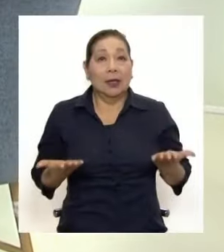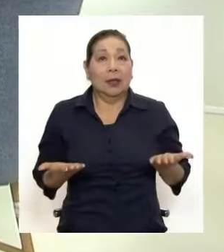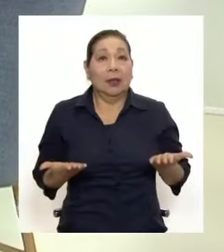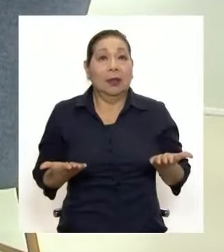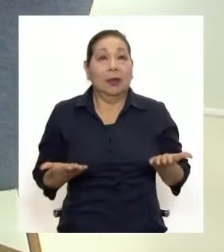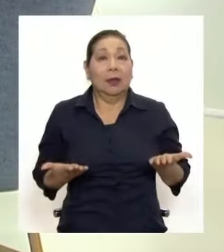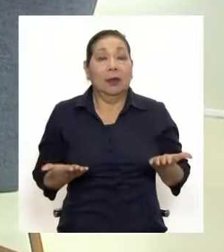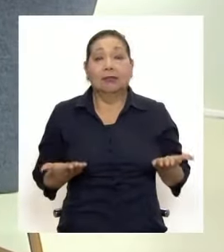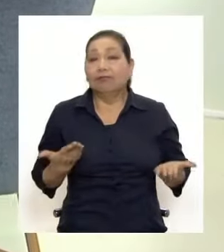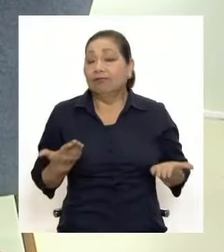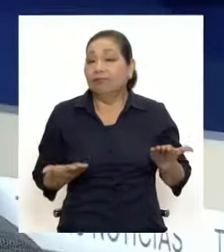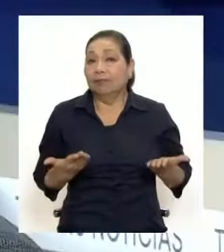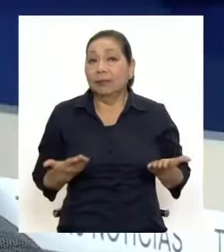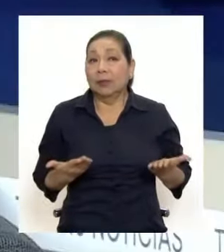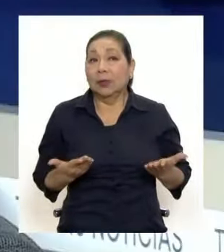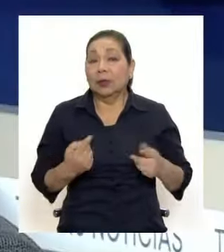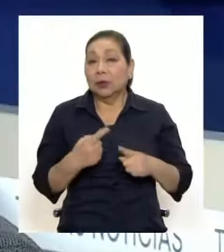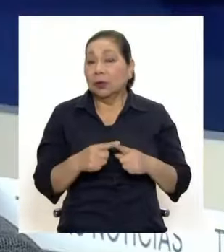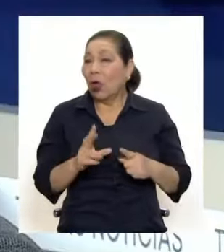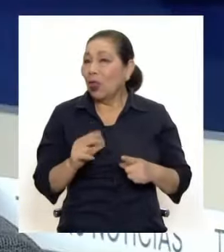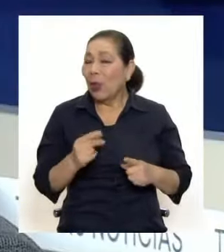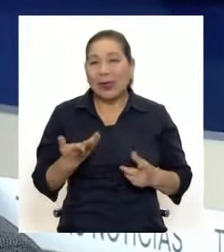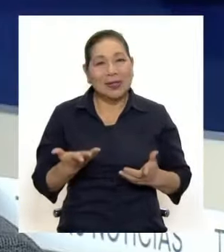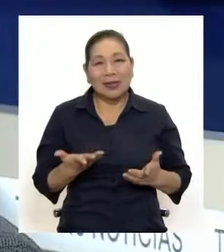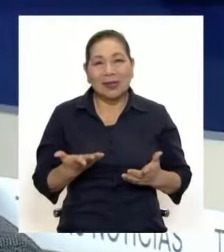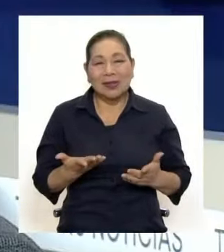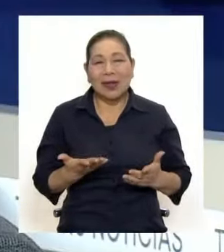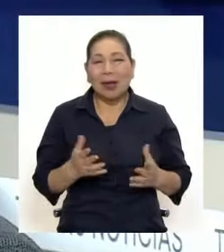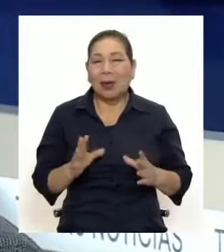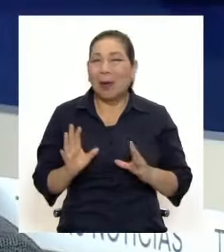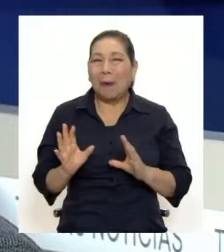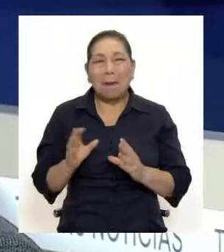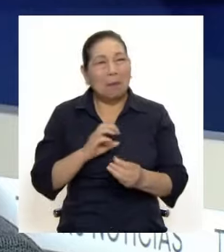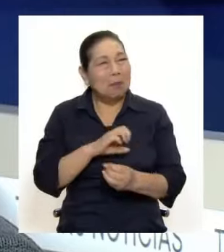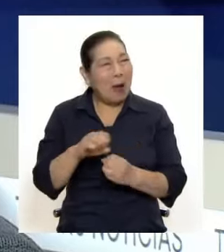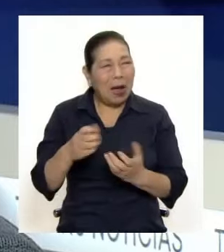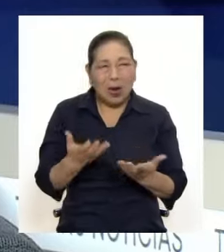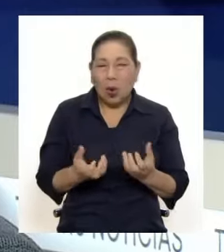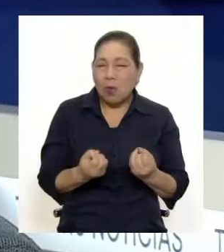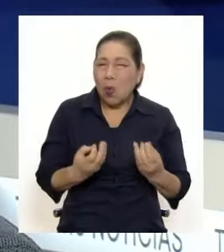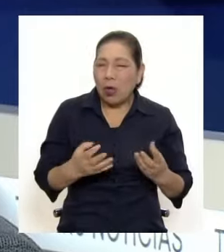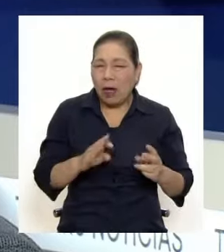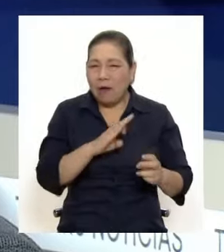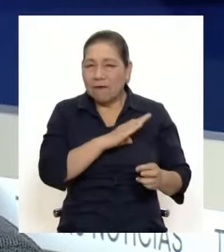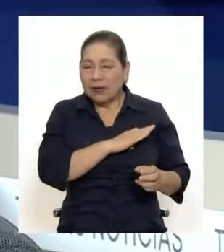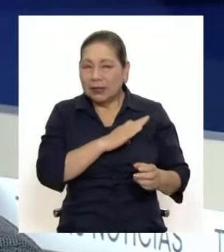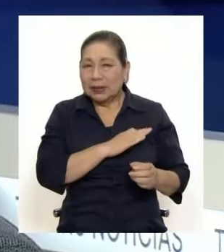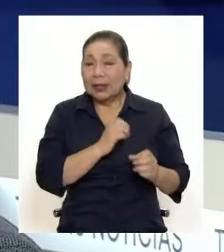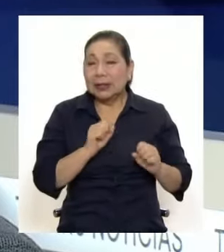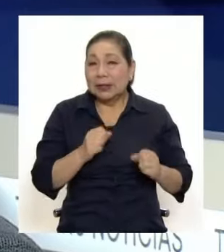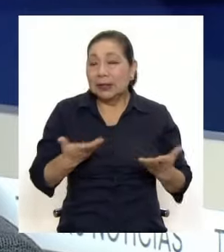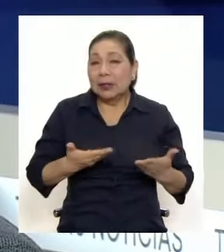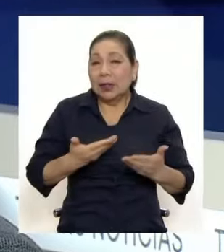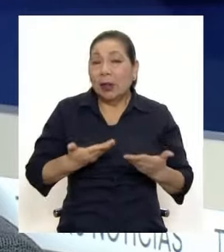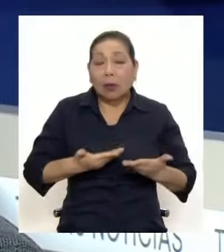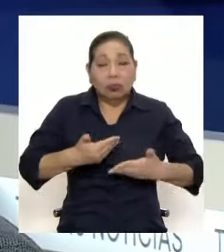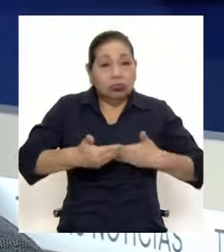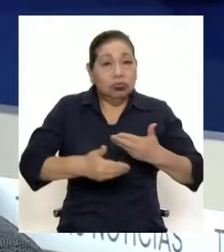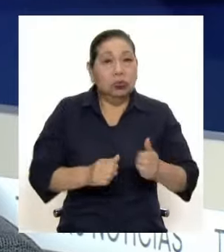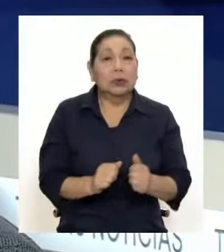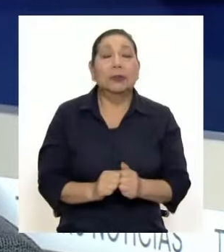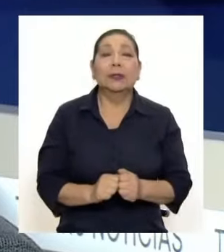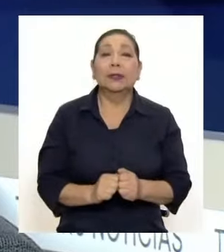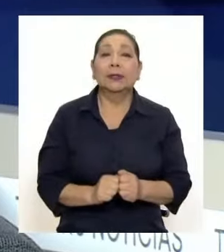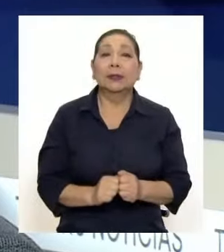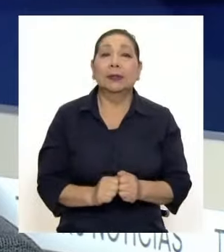que los recursos hidrobiológicos no sean depredados no hay tanto la fiscalización que realiza el produce no